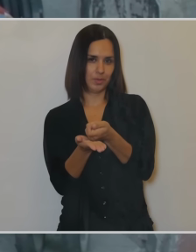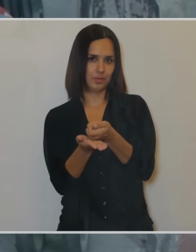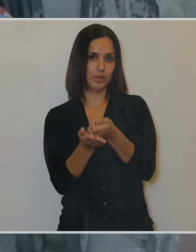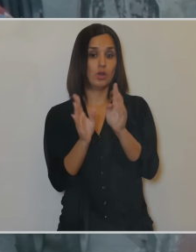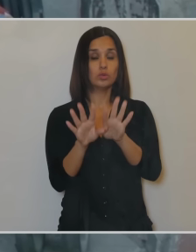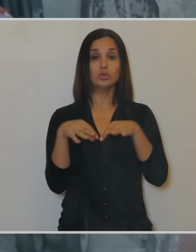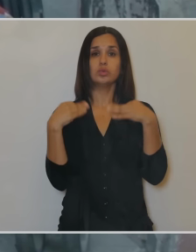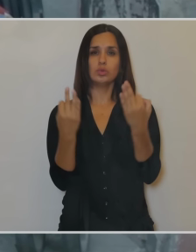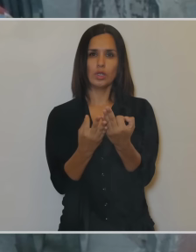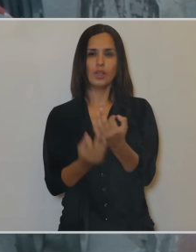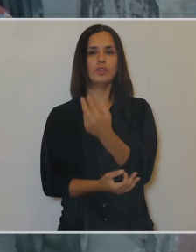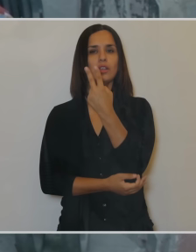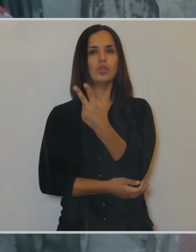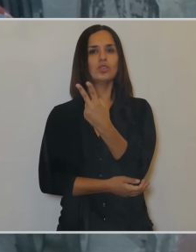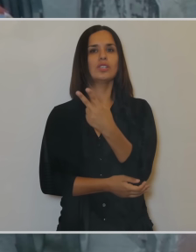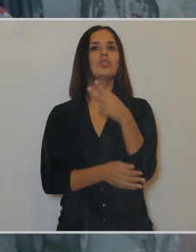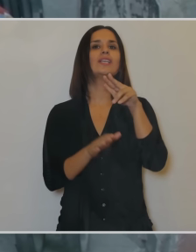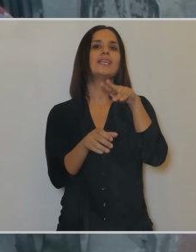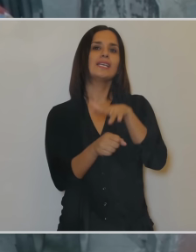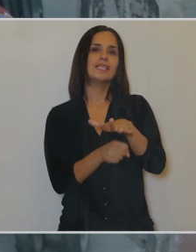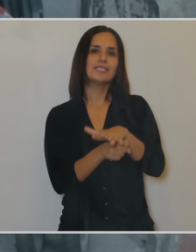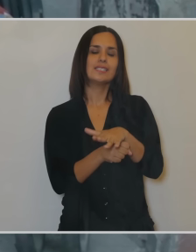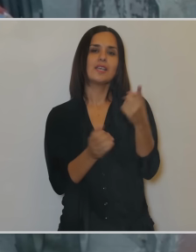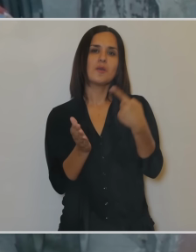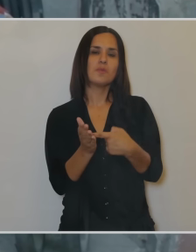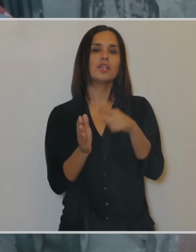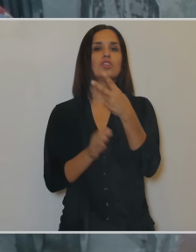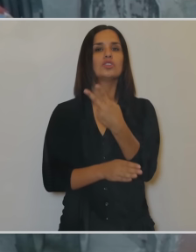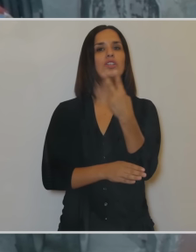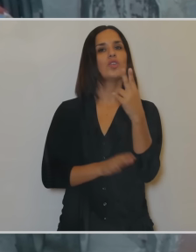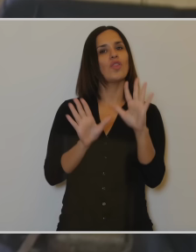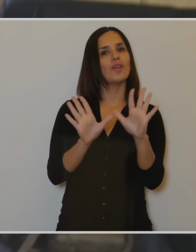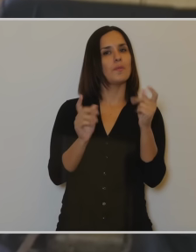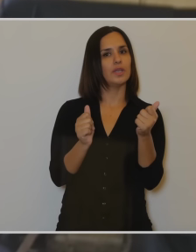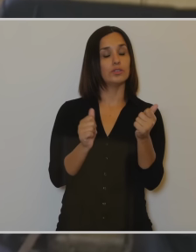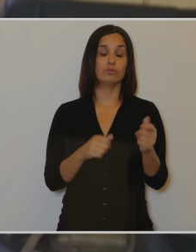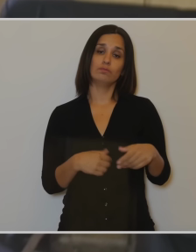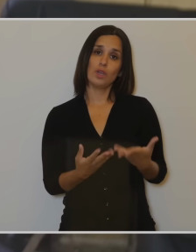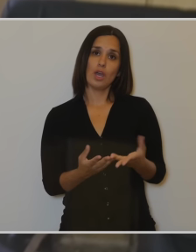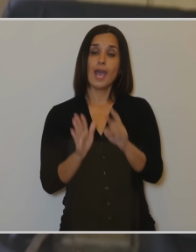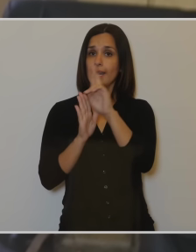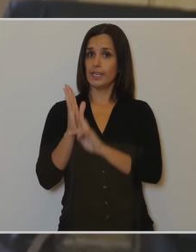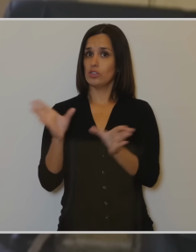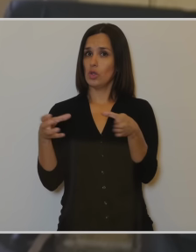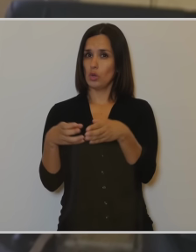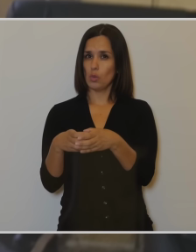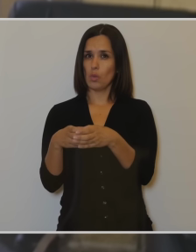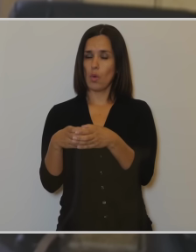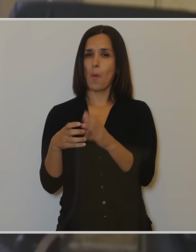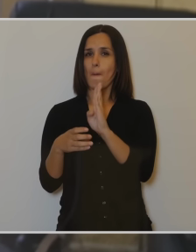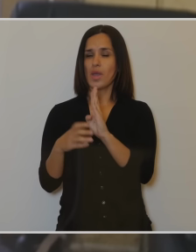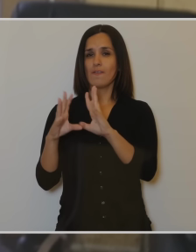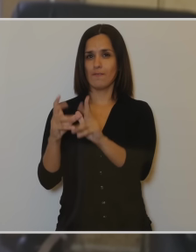el mismo monto, lo que suma un total de 215.210 pesos. En tanto, el requisito para el